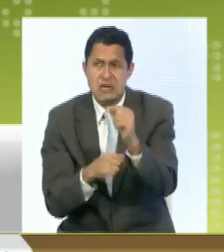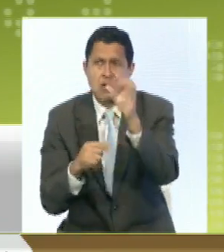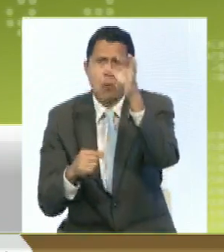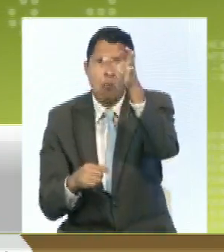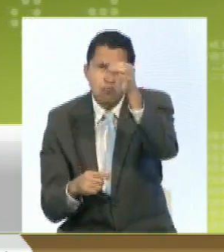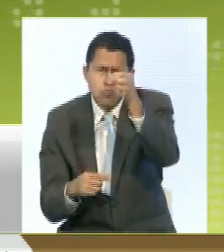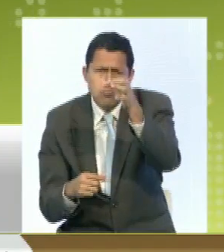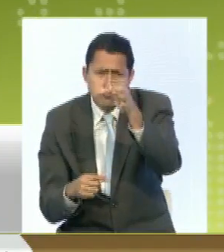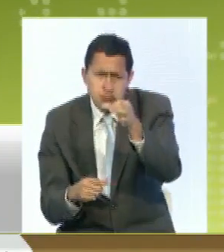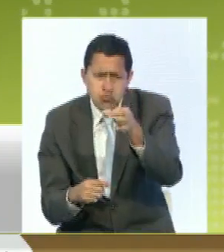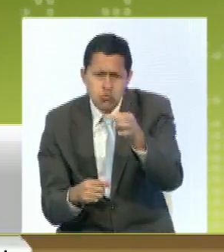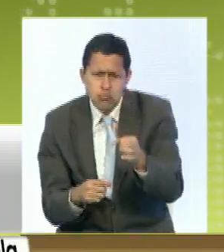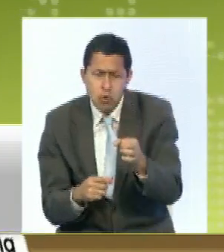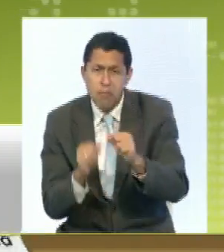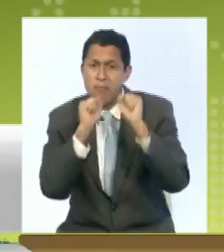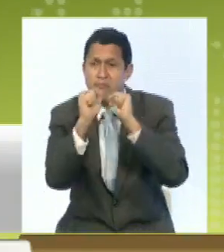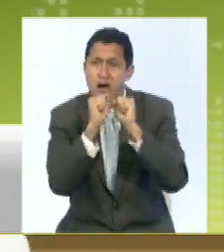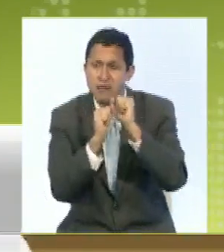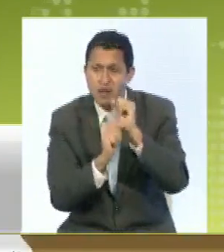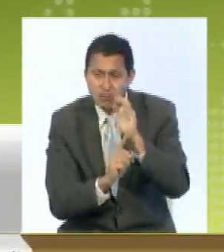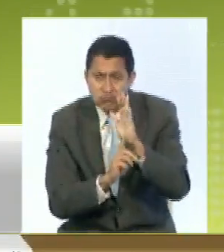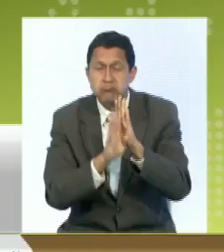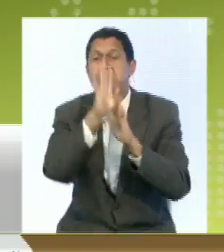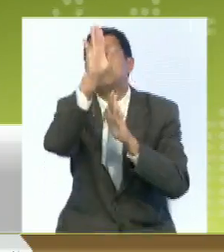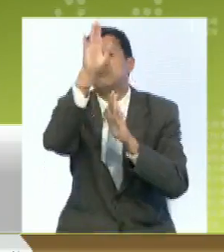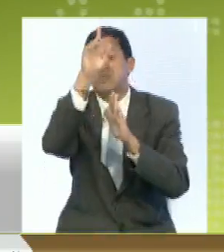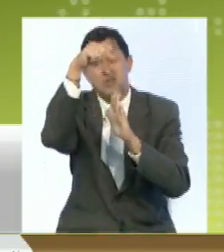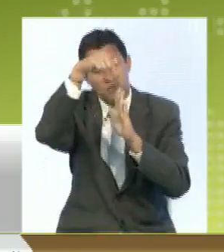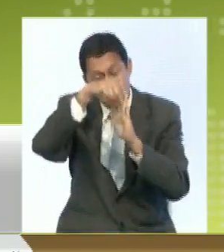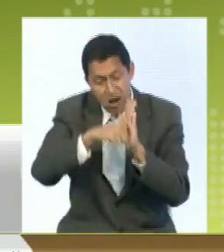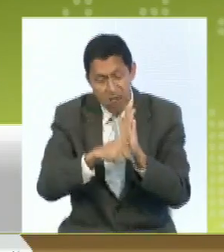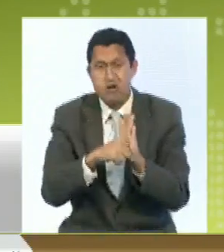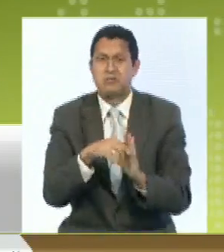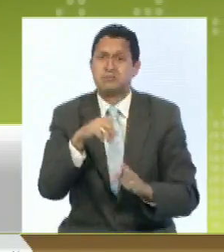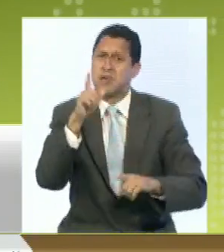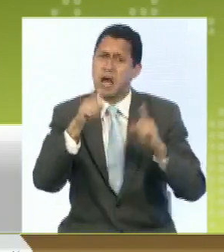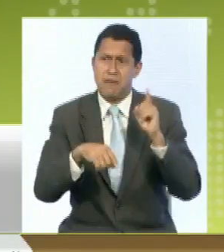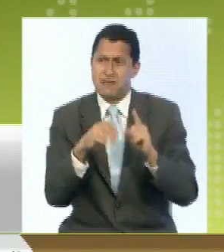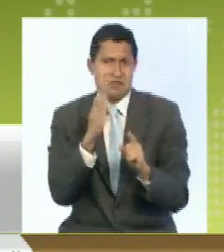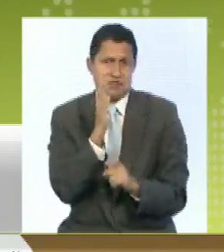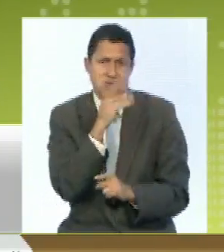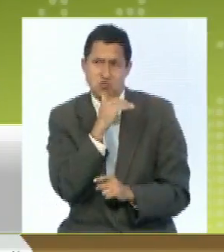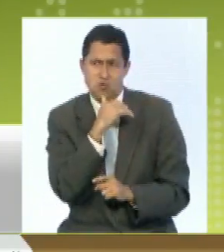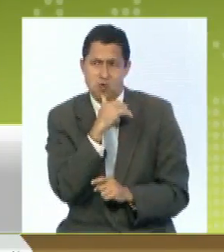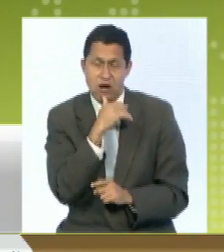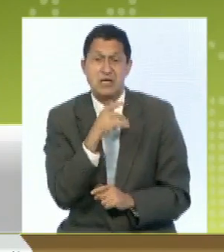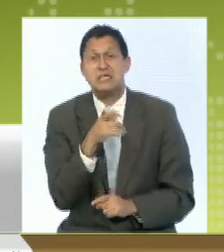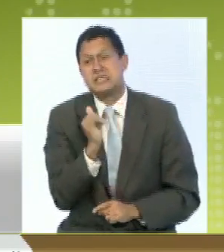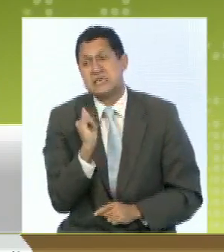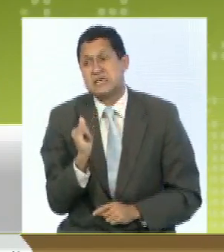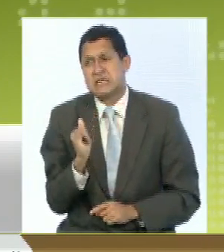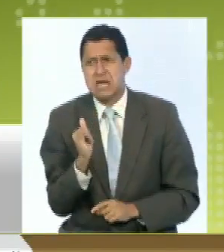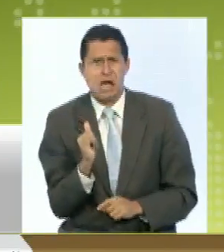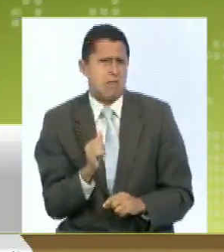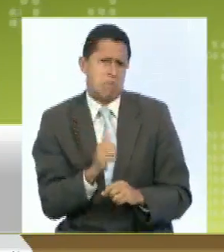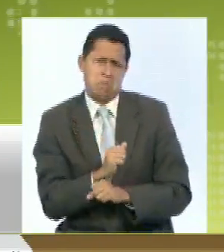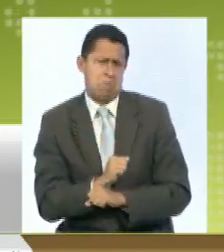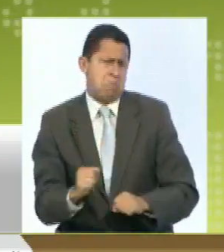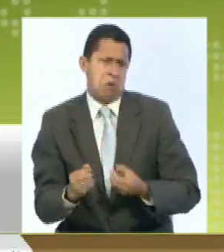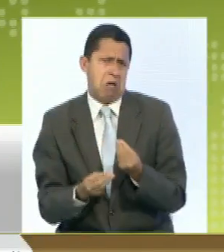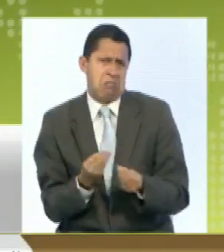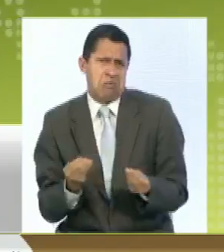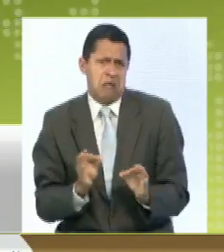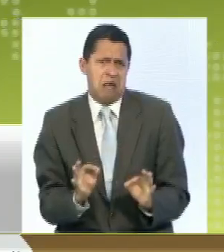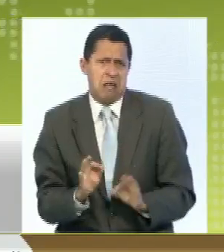válvulas para evitar el retorno venoso entonces qué pasa cuando a veces no la presenta y si las presenta son incompetentes obviamente